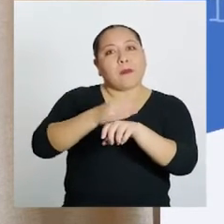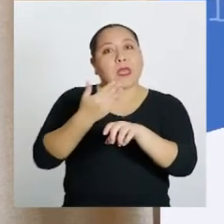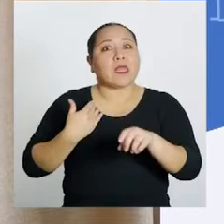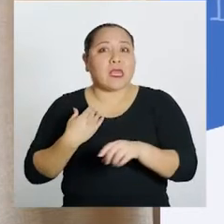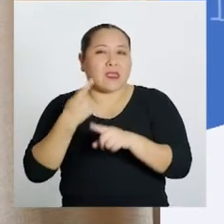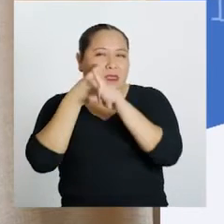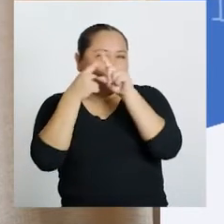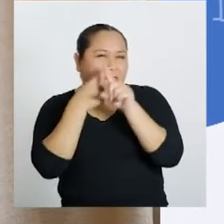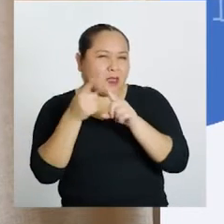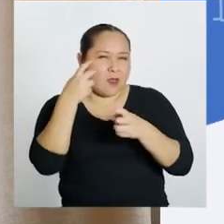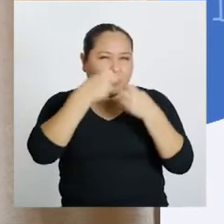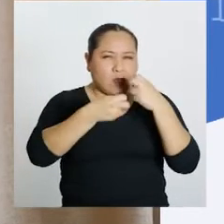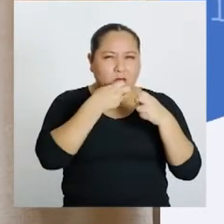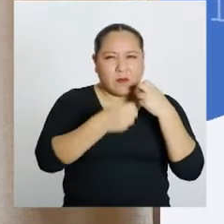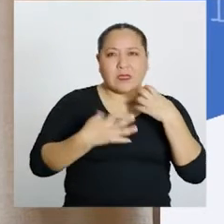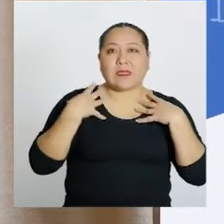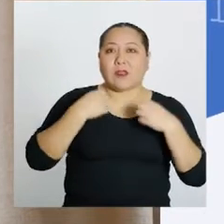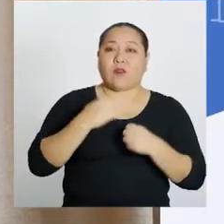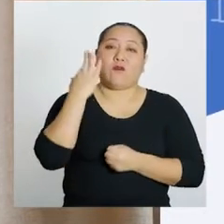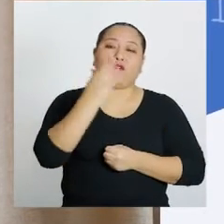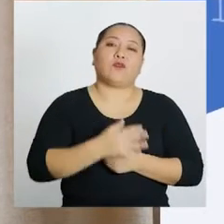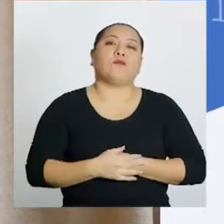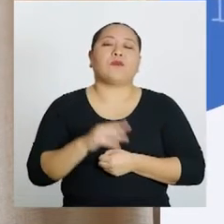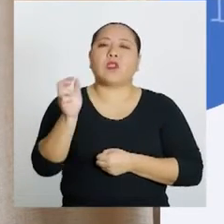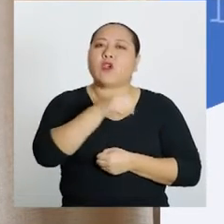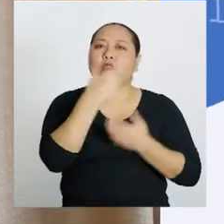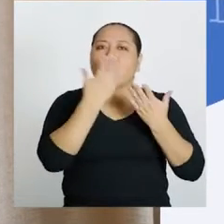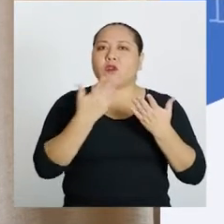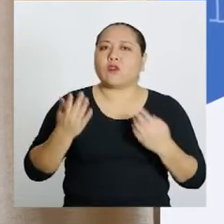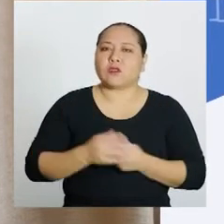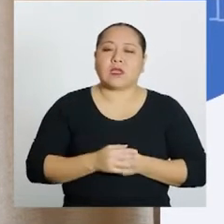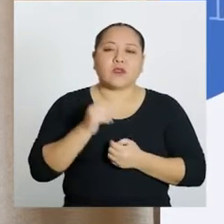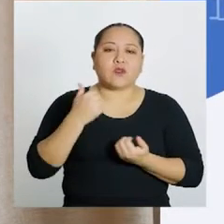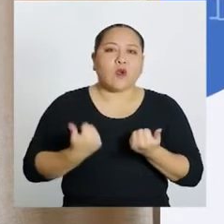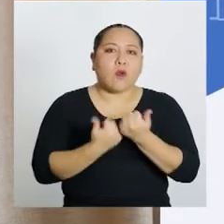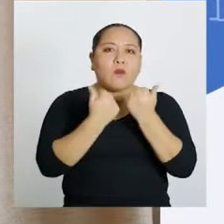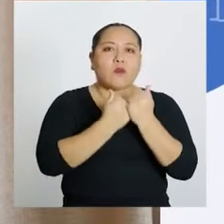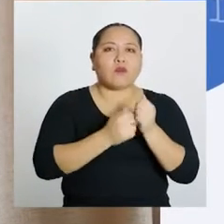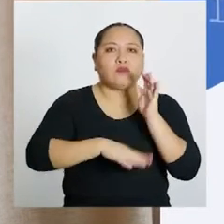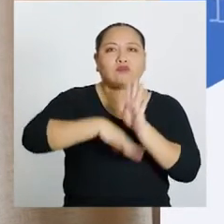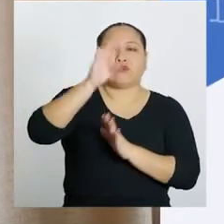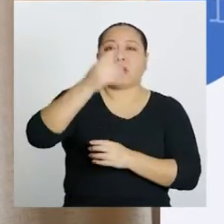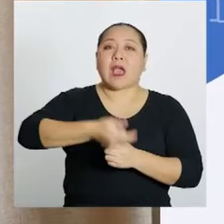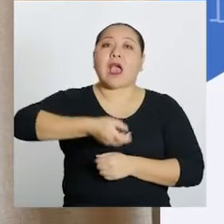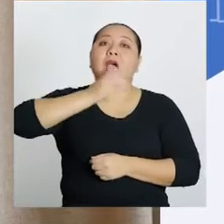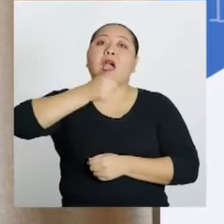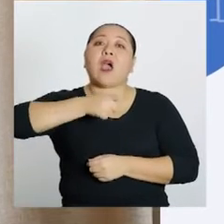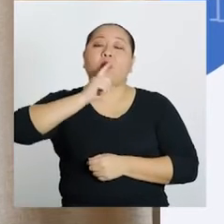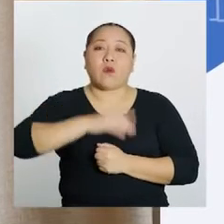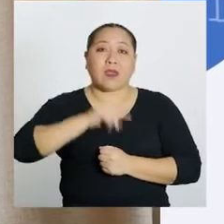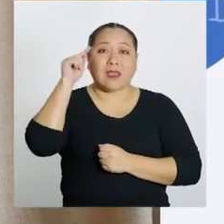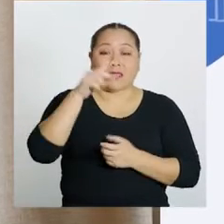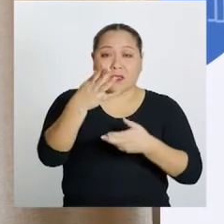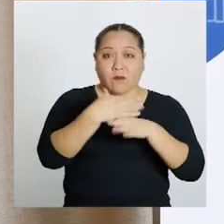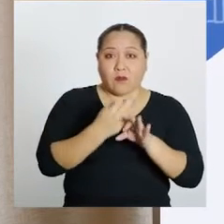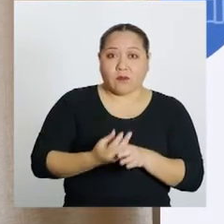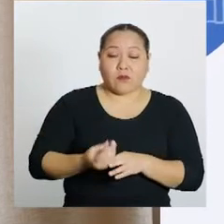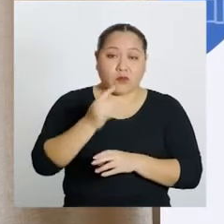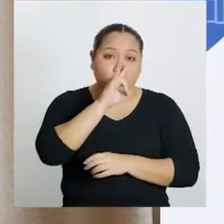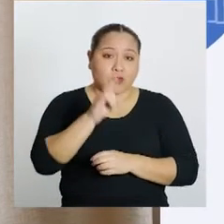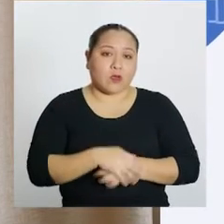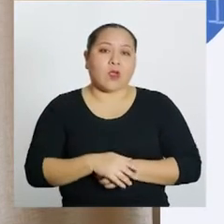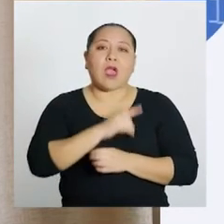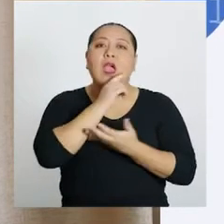diferentes complicaciones de salud a futuro. Otro beneficio más es su aporte alto de agua. De esta forma, el consumirlas